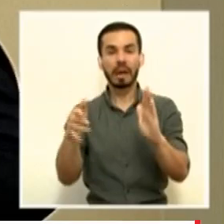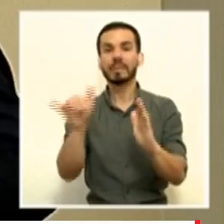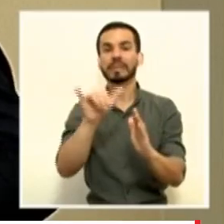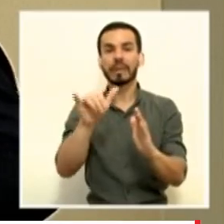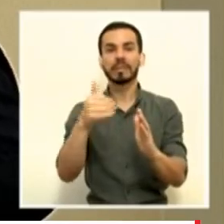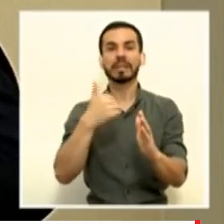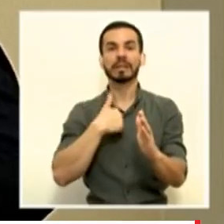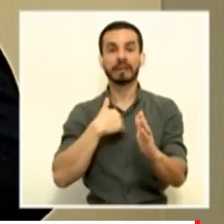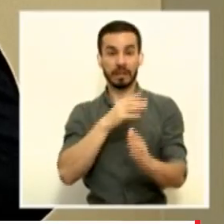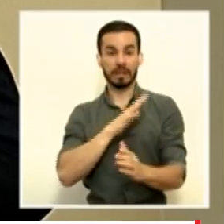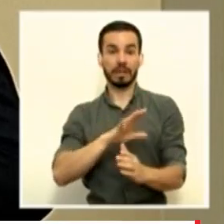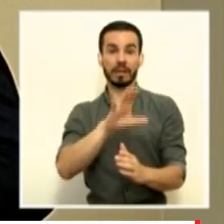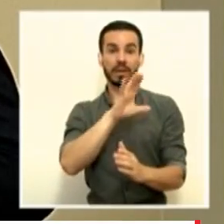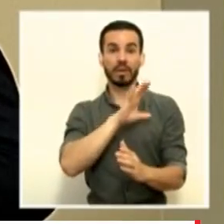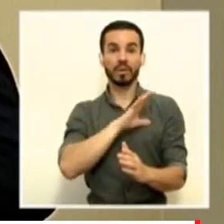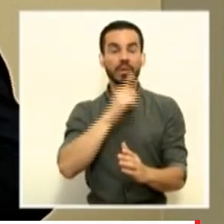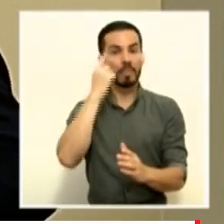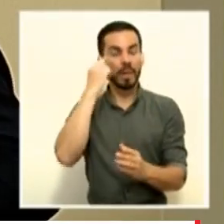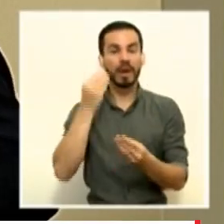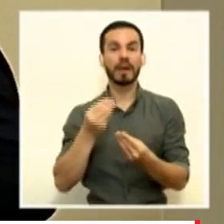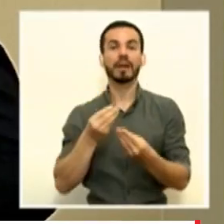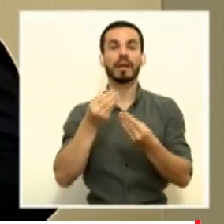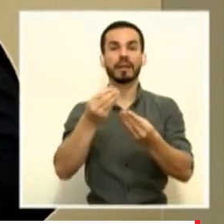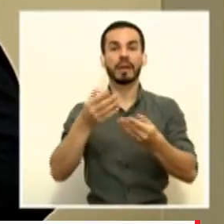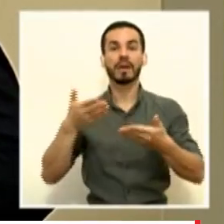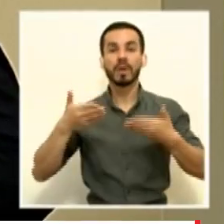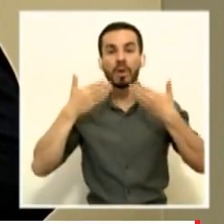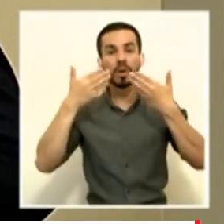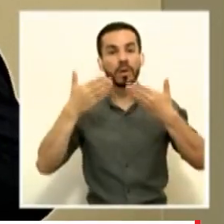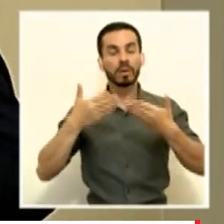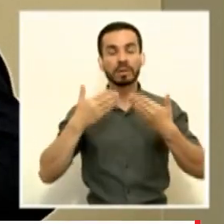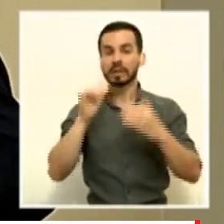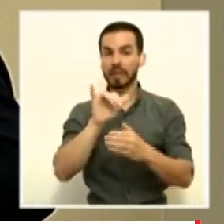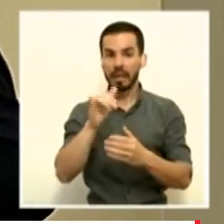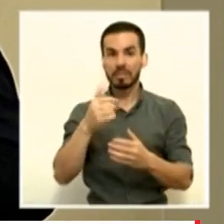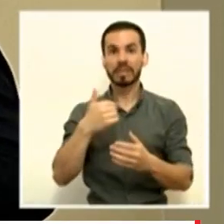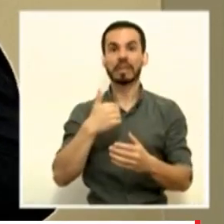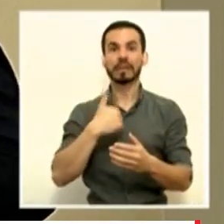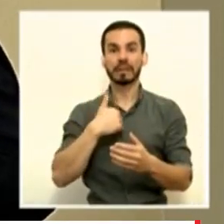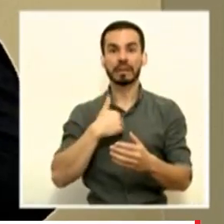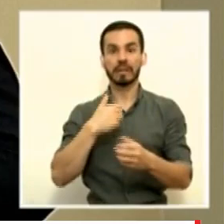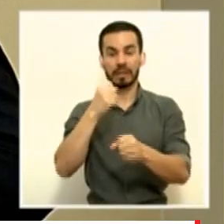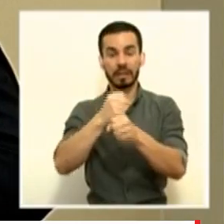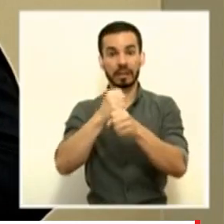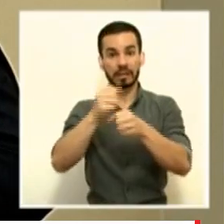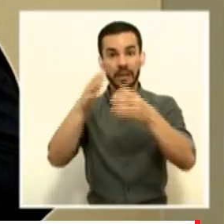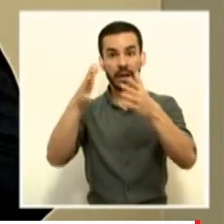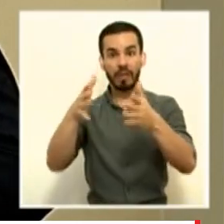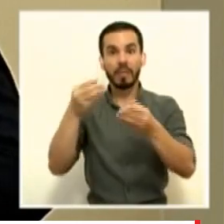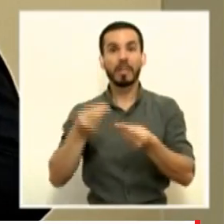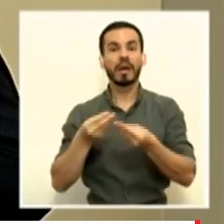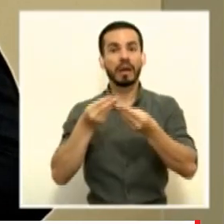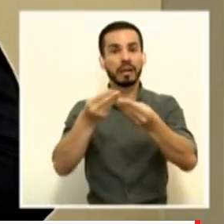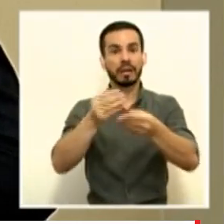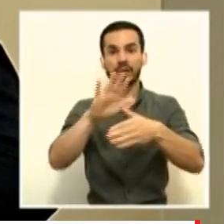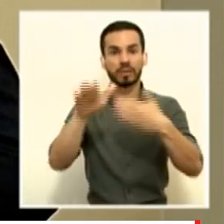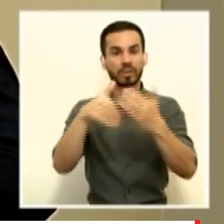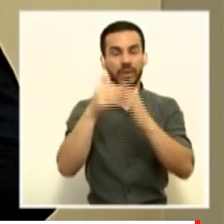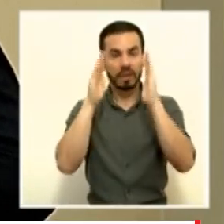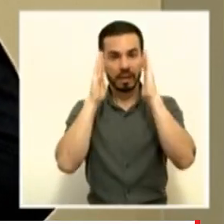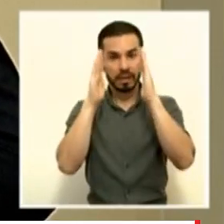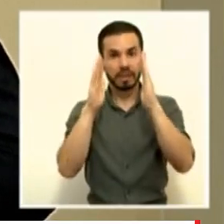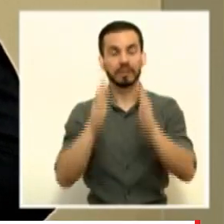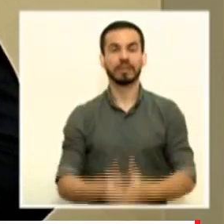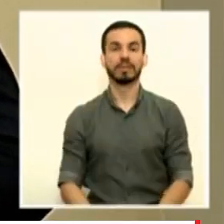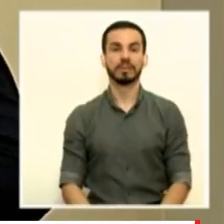también tienen las condiciones para proveer oxígeno, también tienen personal para dar toda esa